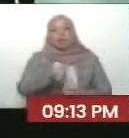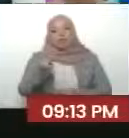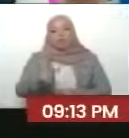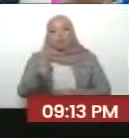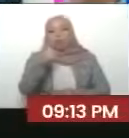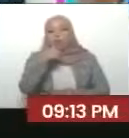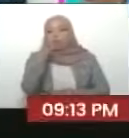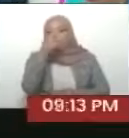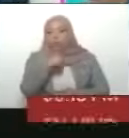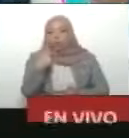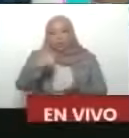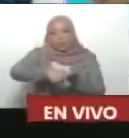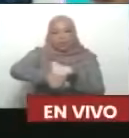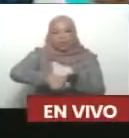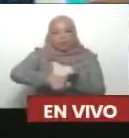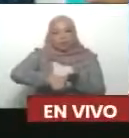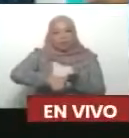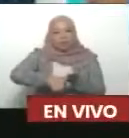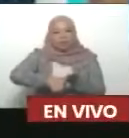cédula